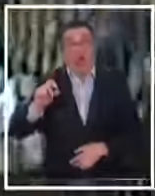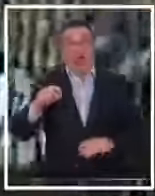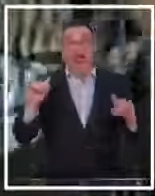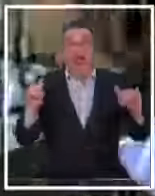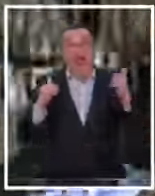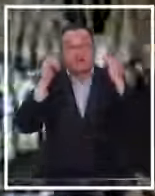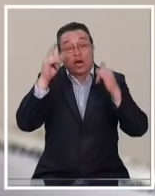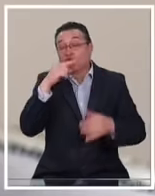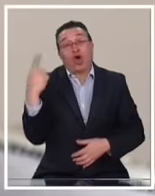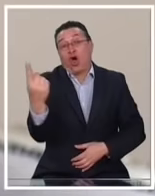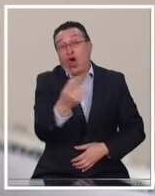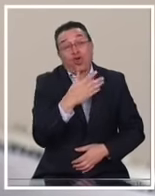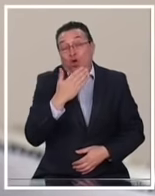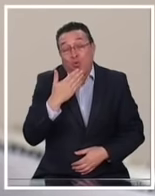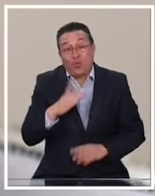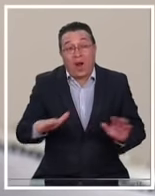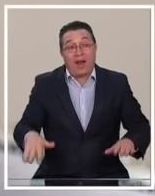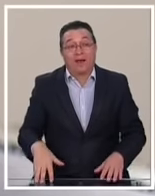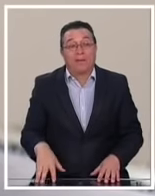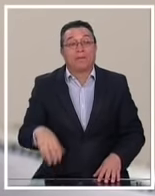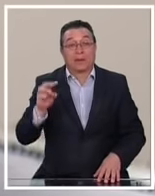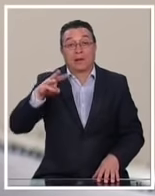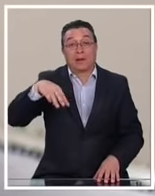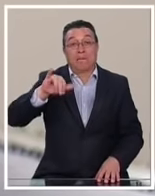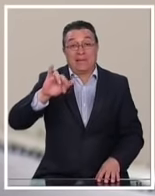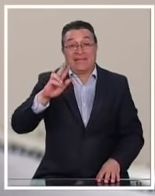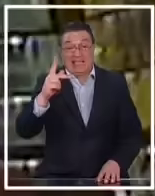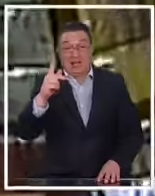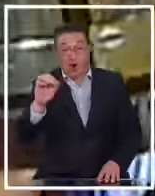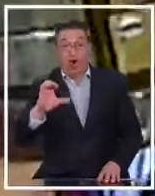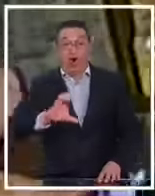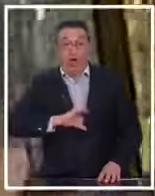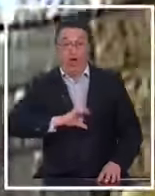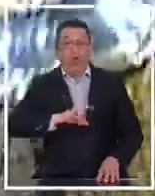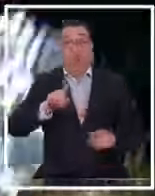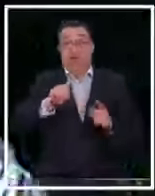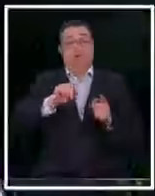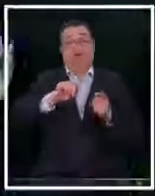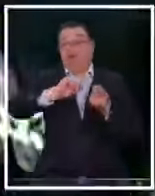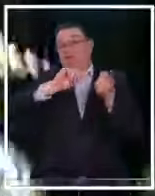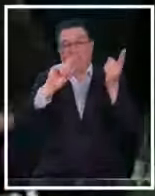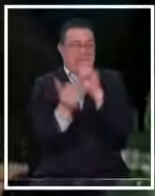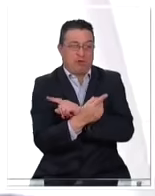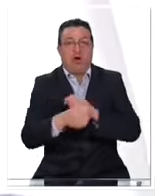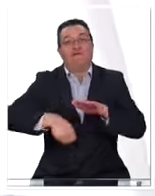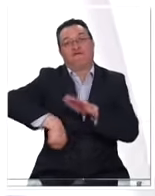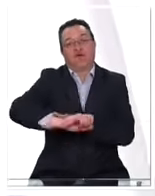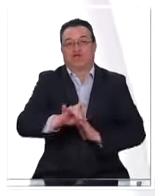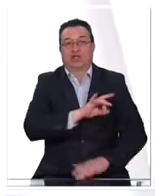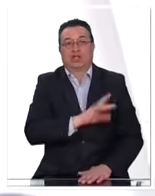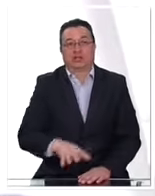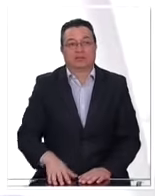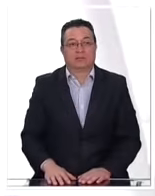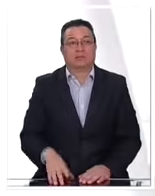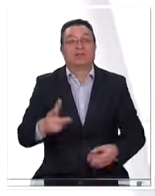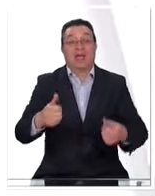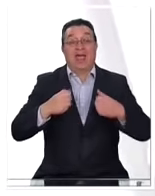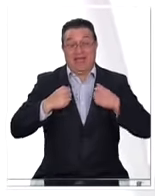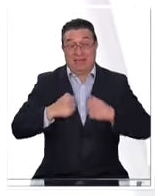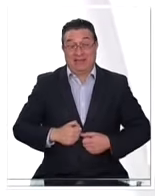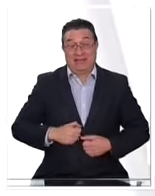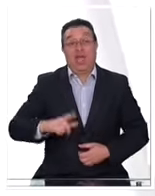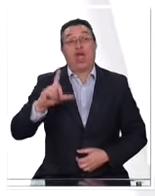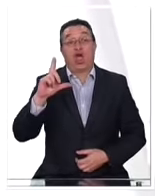disfrutaron como si fuera de ellos. Mirko vino a revolucionar el fútbol. Mirko revolucionó el fútbol chileno. Esta camiseta de